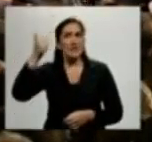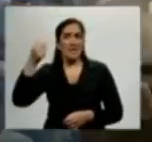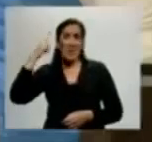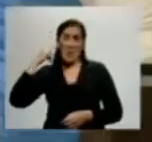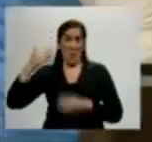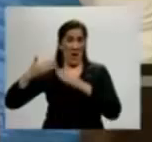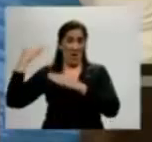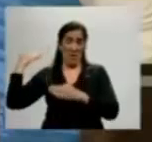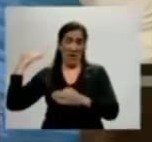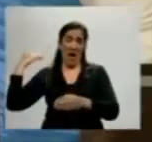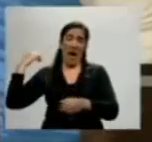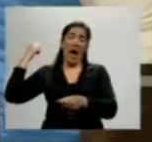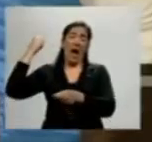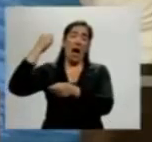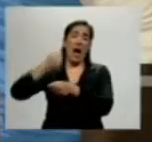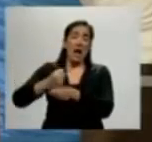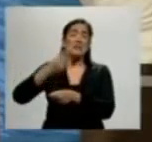1869 hasta